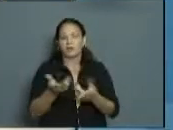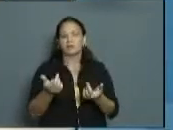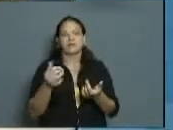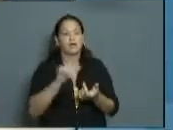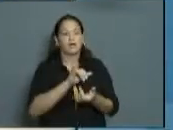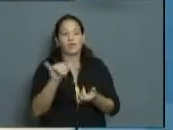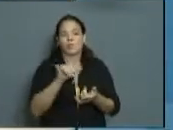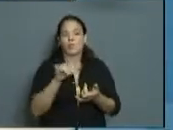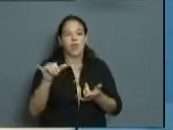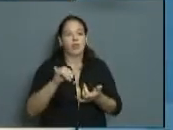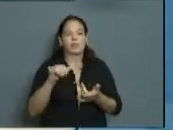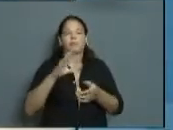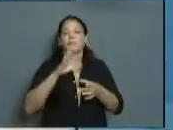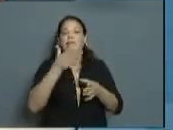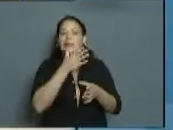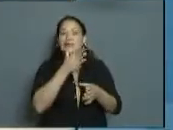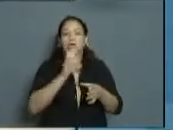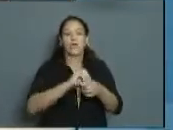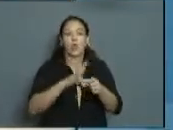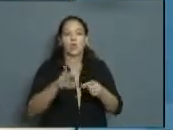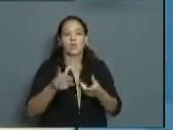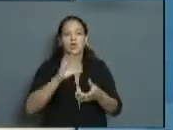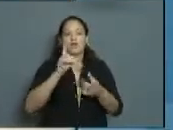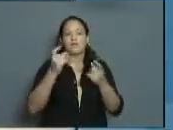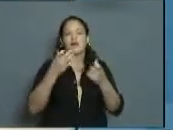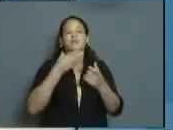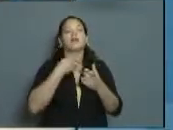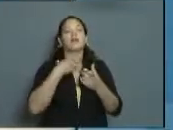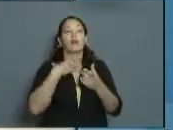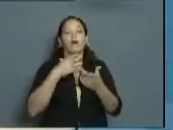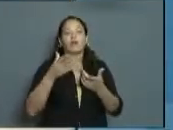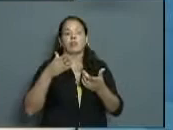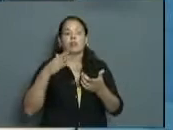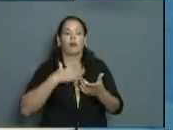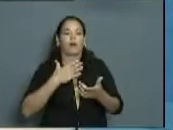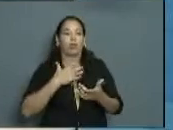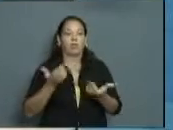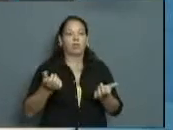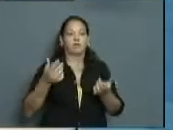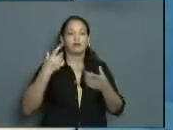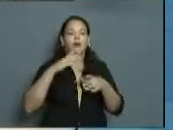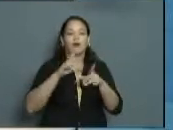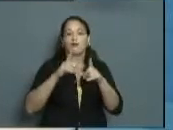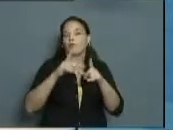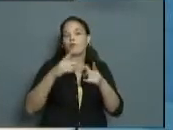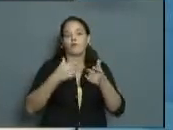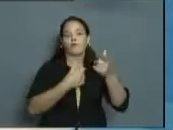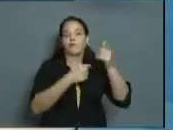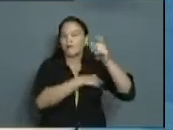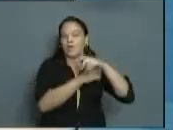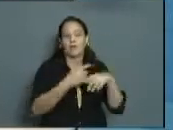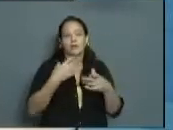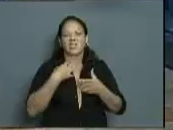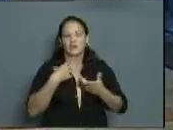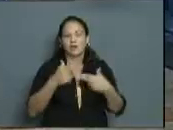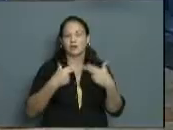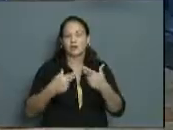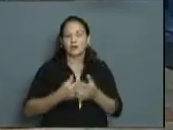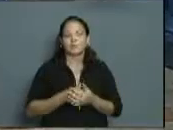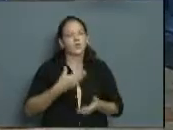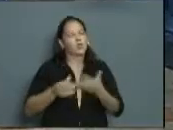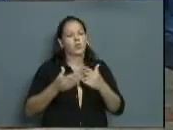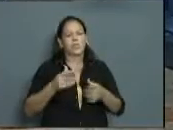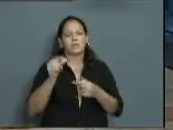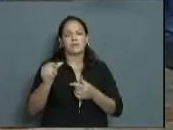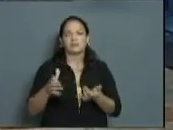de la enfermedad, estoy hablando de falta de aire quizás, o catarro, o fiebre, ¿qué es lo que tiene que hacer? Cualquier persona